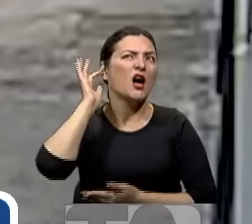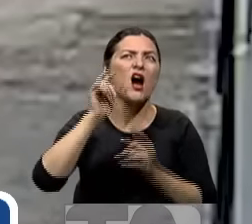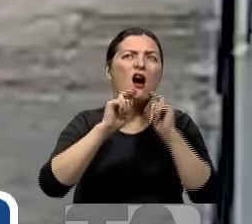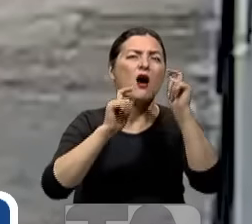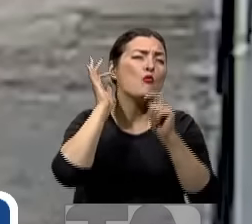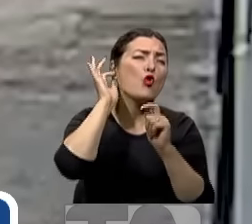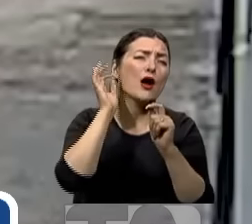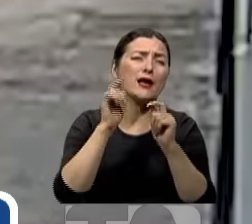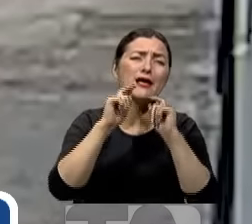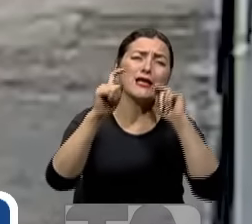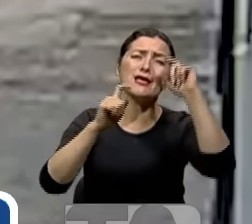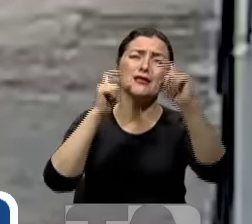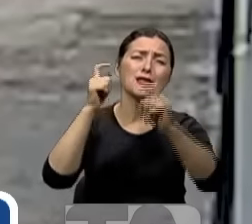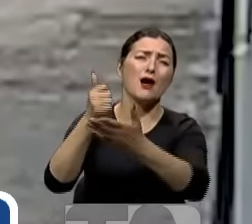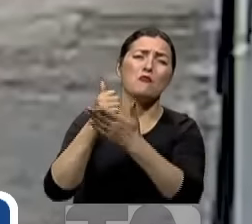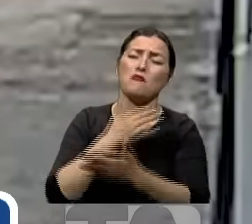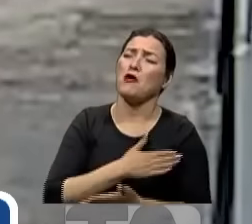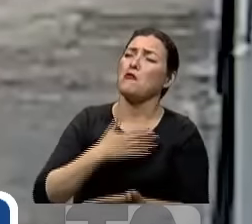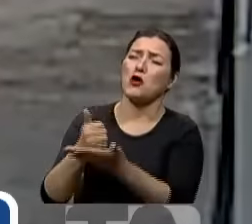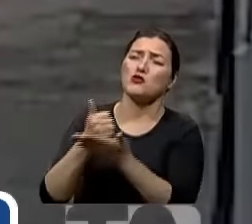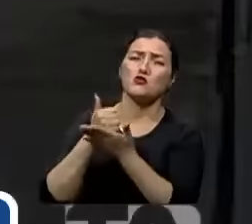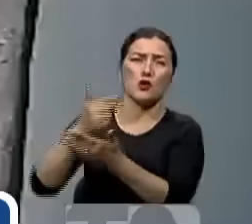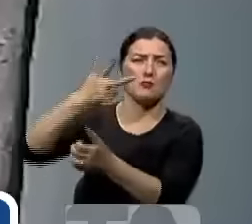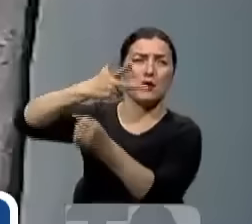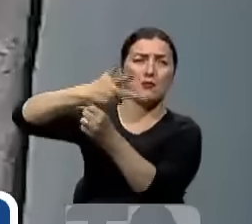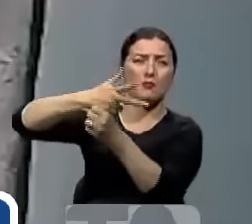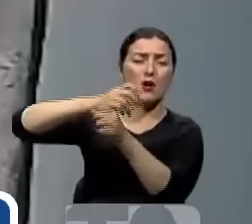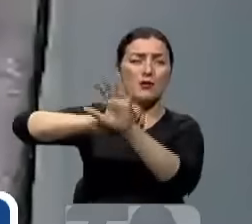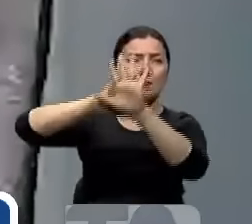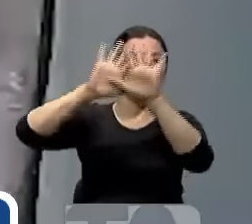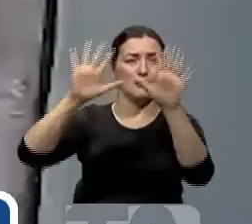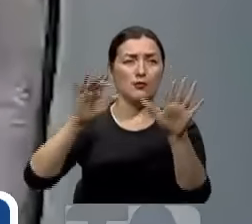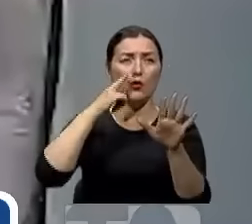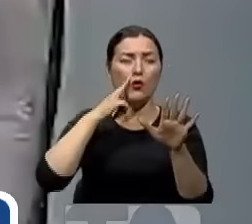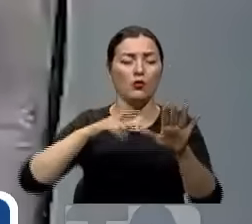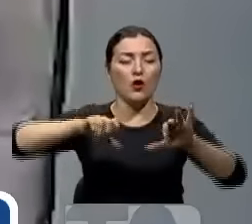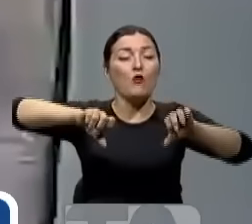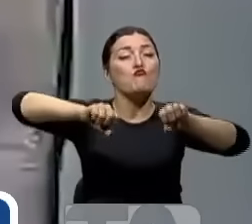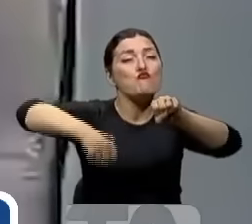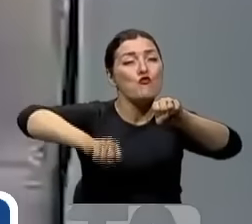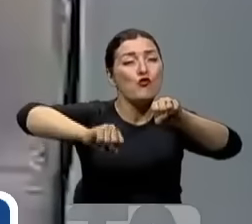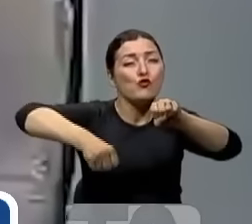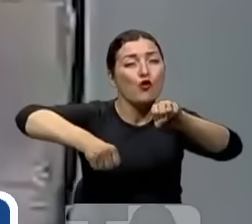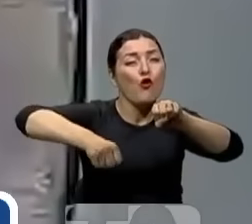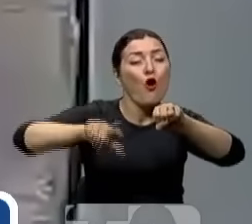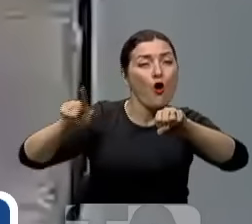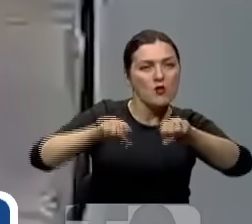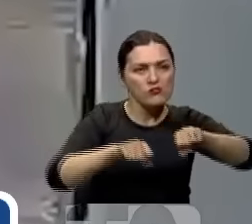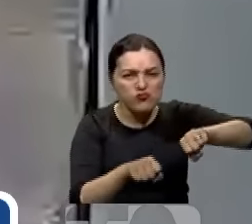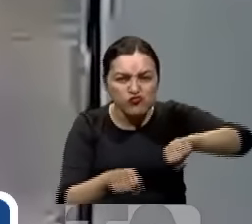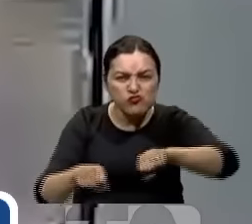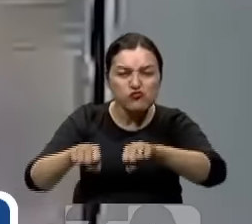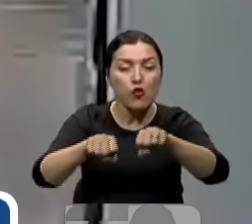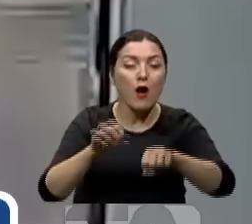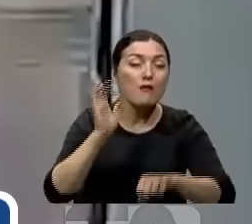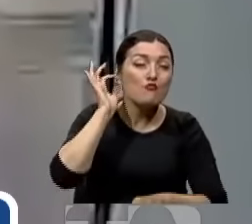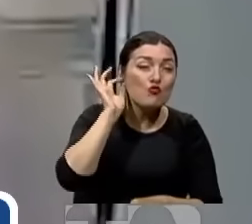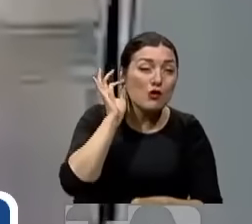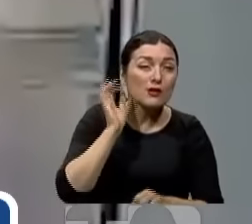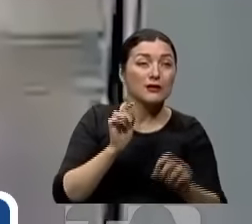El hecho fue registrado en una cámara de seguridad, en la que se observa a sujetos a bordo de una motocicleta interceptar a la mujer